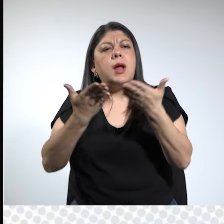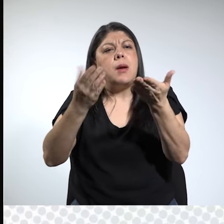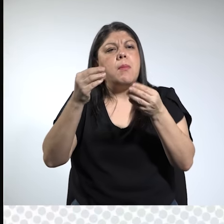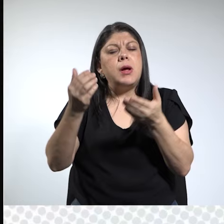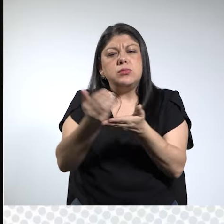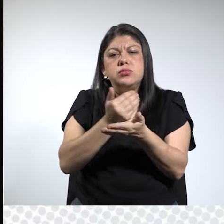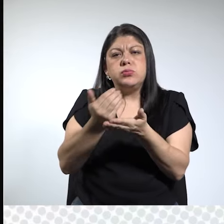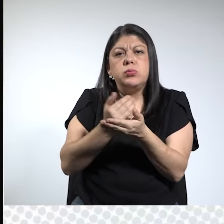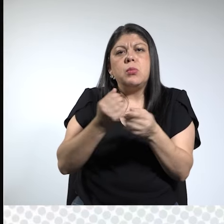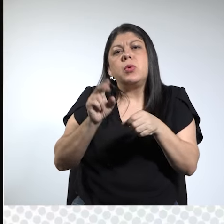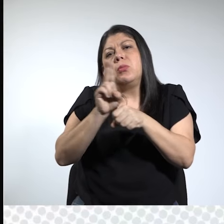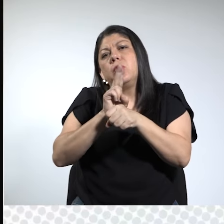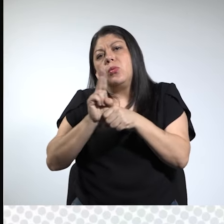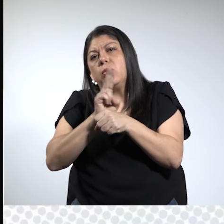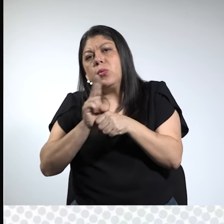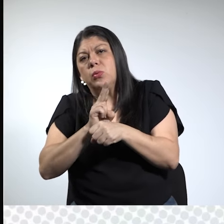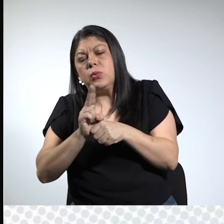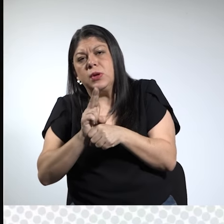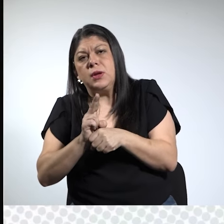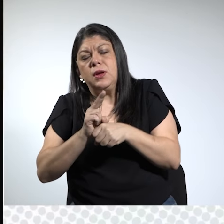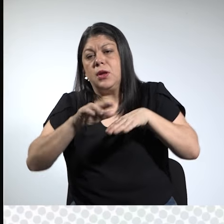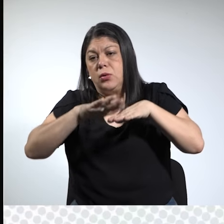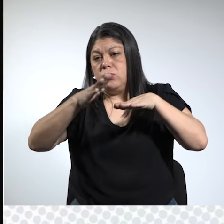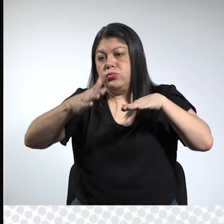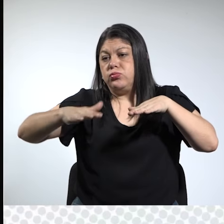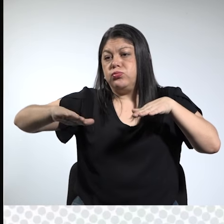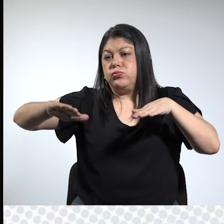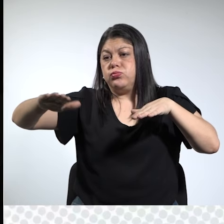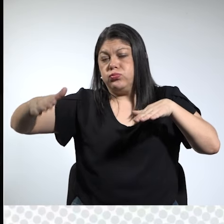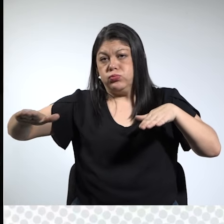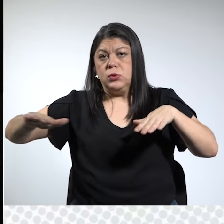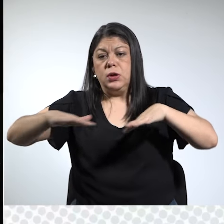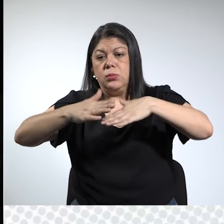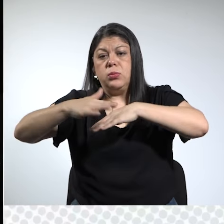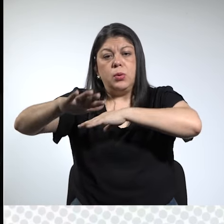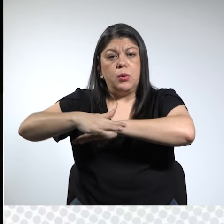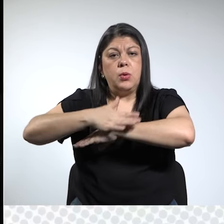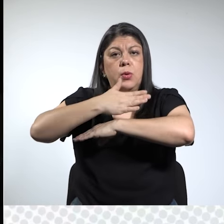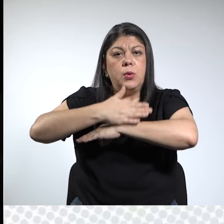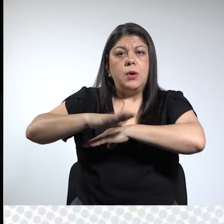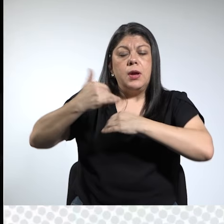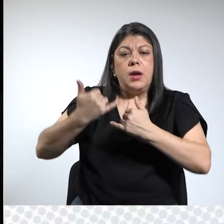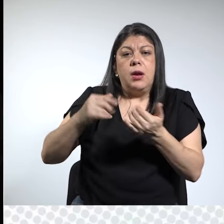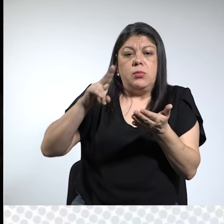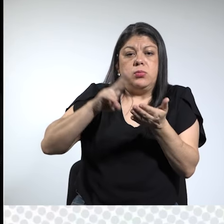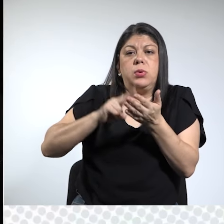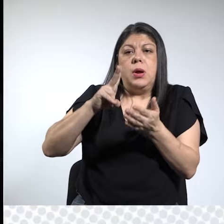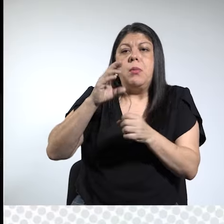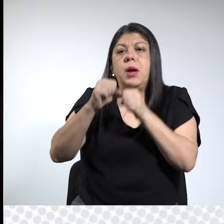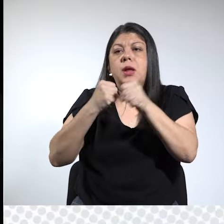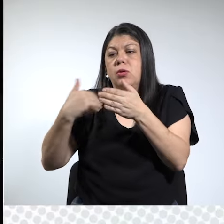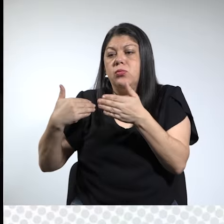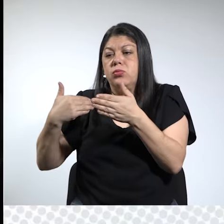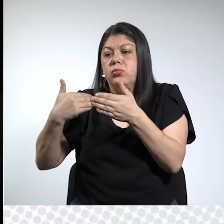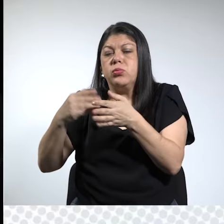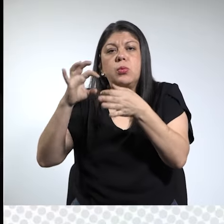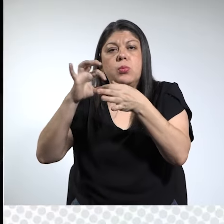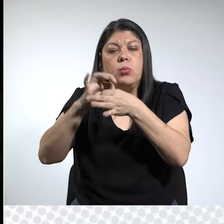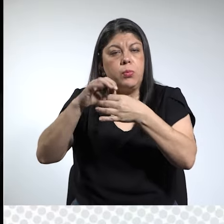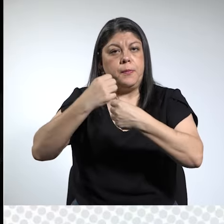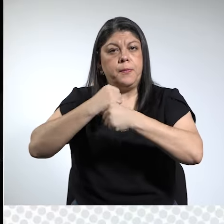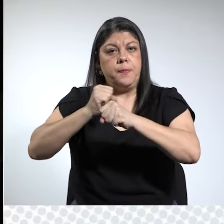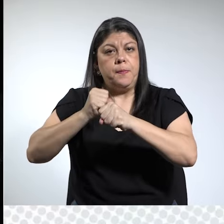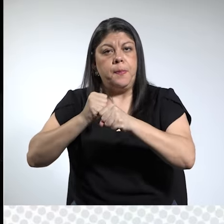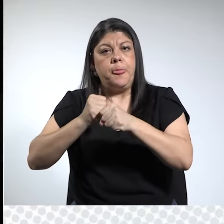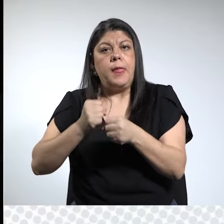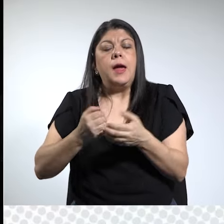lo que es la utilización de todo el frente de la costa del país, la zona marítimo terrestre, lo que ahorita sean concesiones de 20 años a través de las municipalidades,